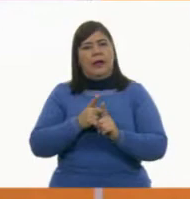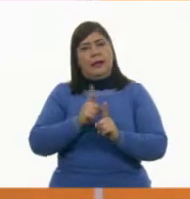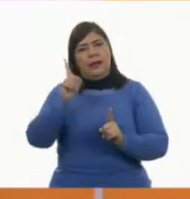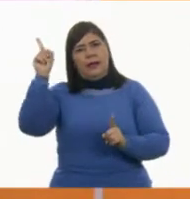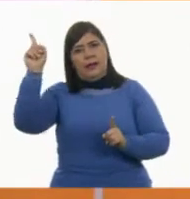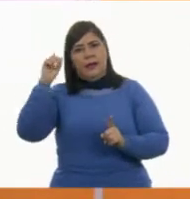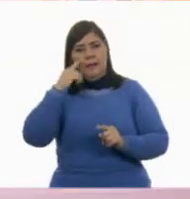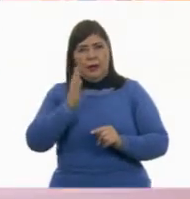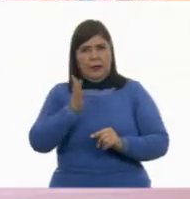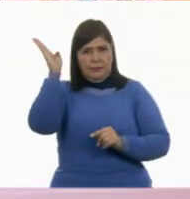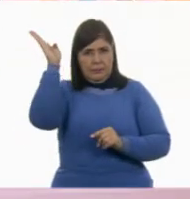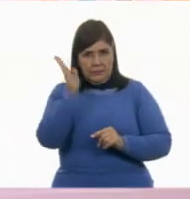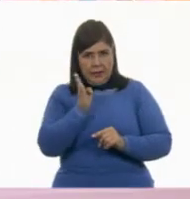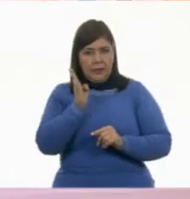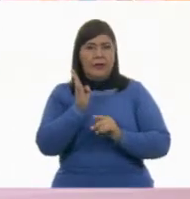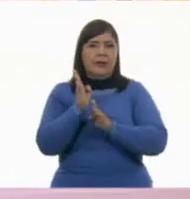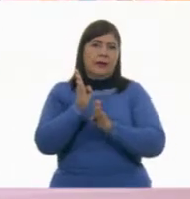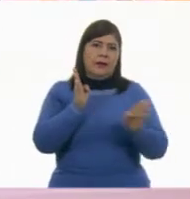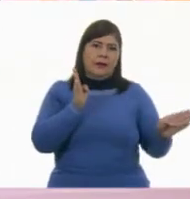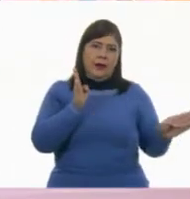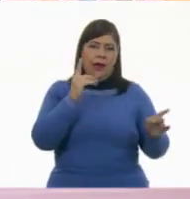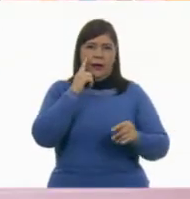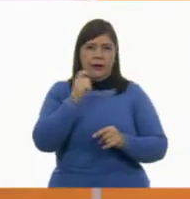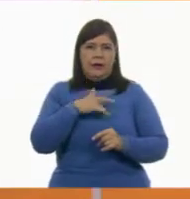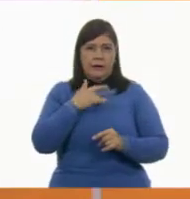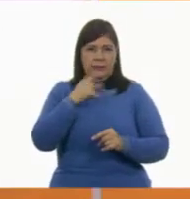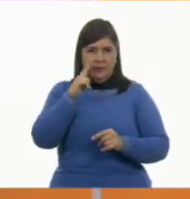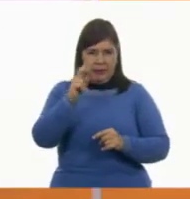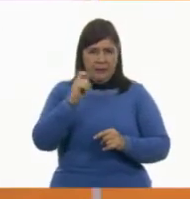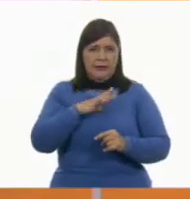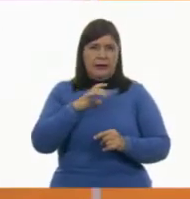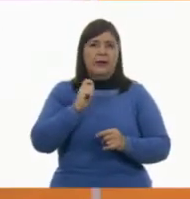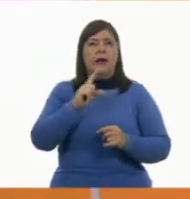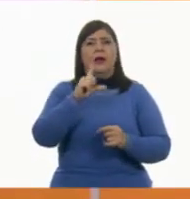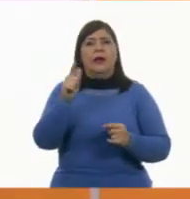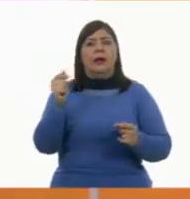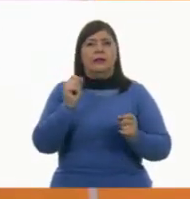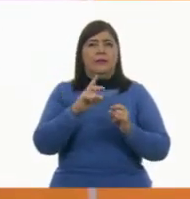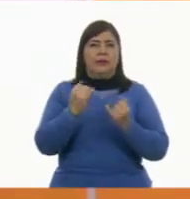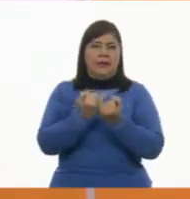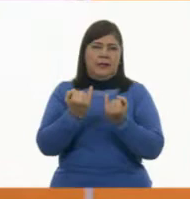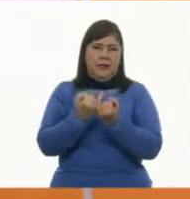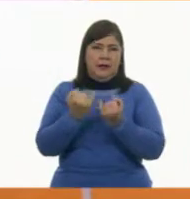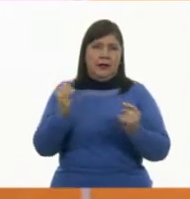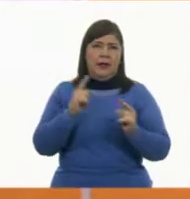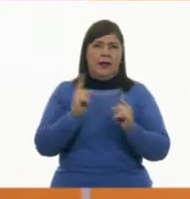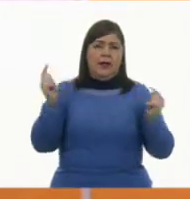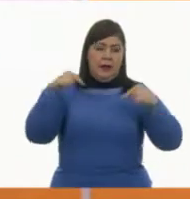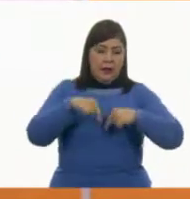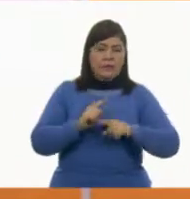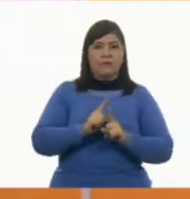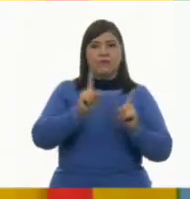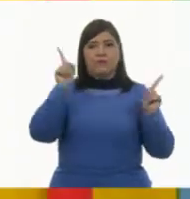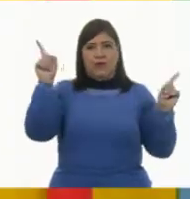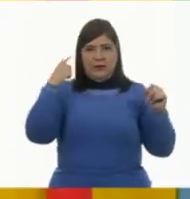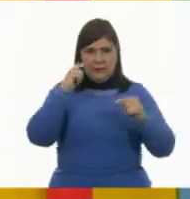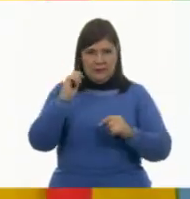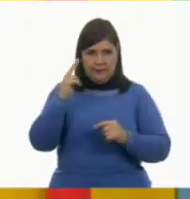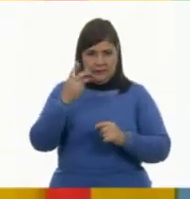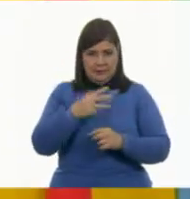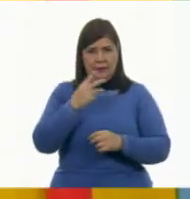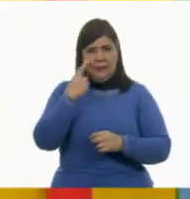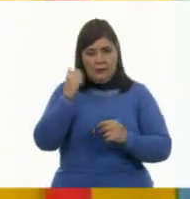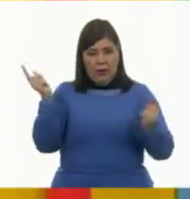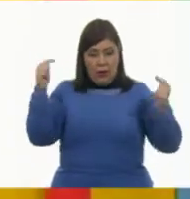diagonal. ¿Ok? Y lo hacemos igual, segundo tiempo hacia adentro, tercer tiempo hacia afuera y